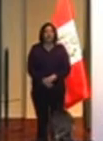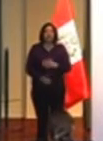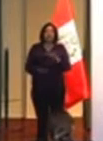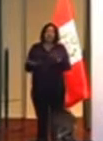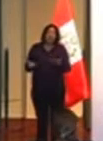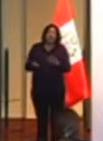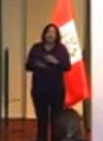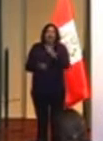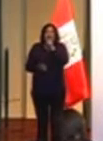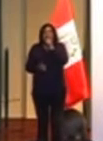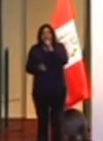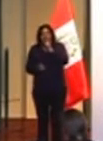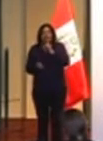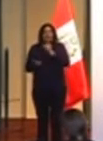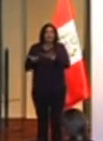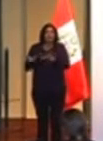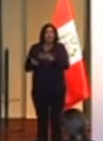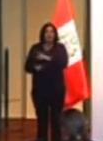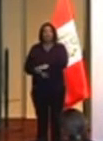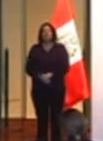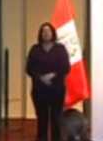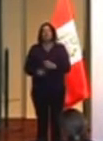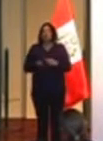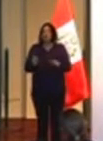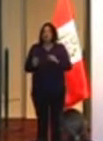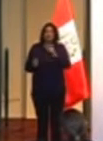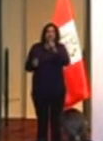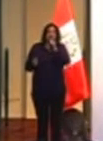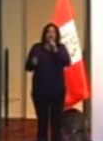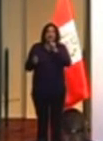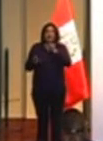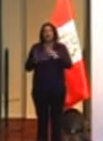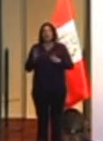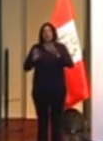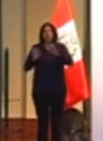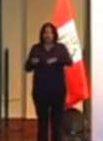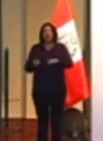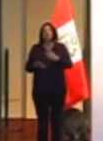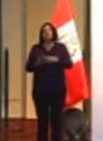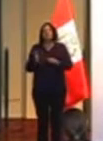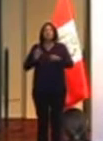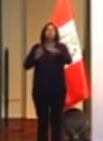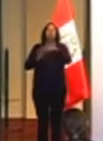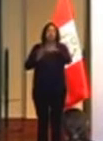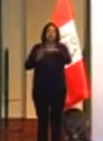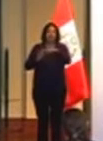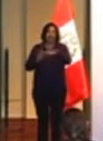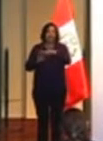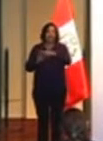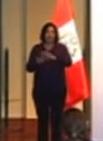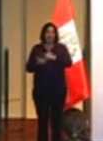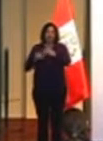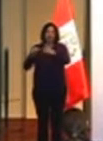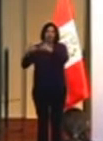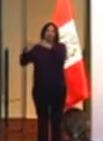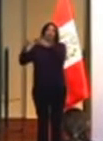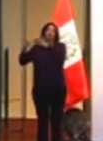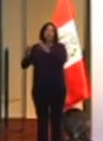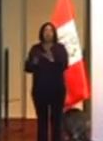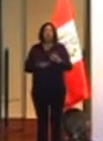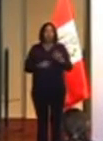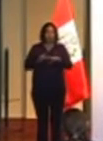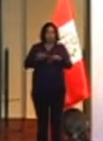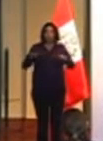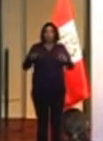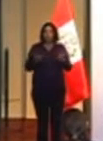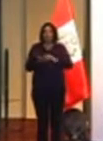haya pues un sacrificio también. Pero un sacrificio que estoy seguro va a redituar positivamente porque cada vez los espacios